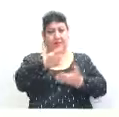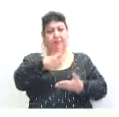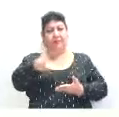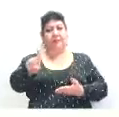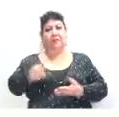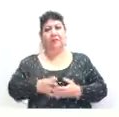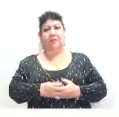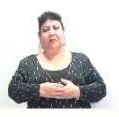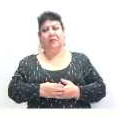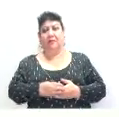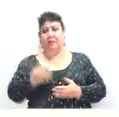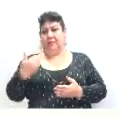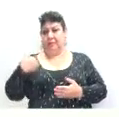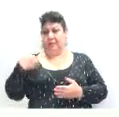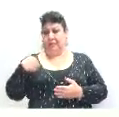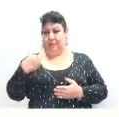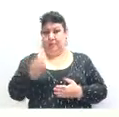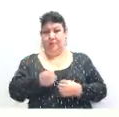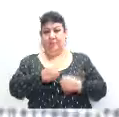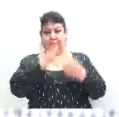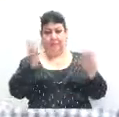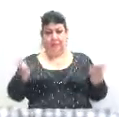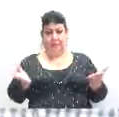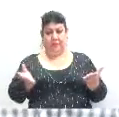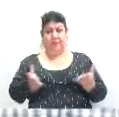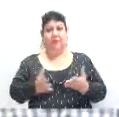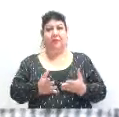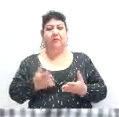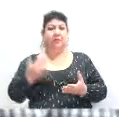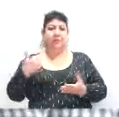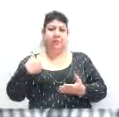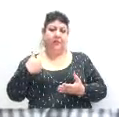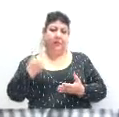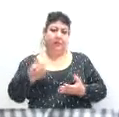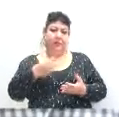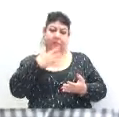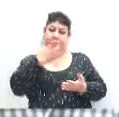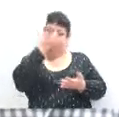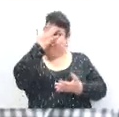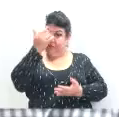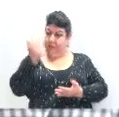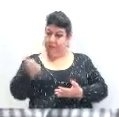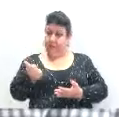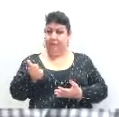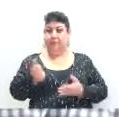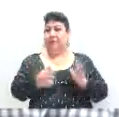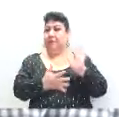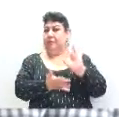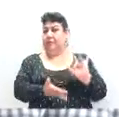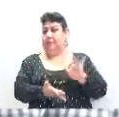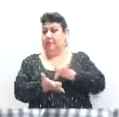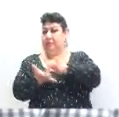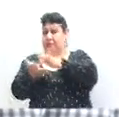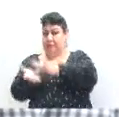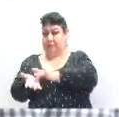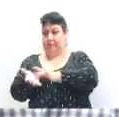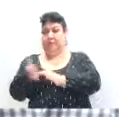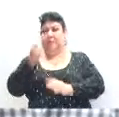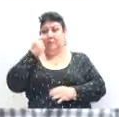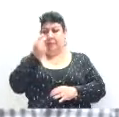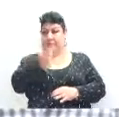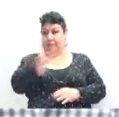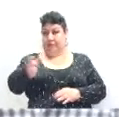ustedes tienen grandes oportunidades. Es un verdadero privilegio contar con la presencia de todas